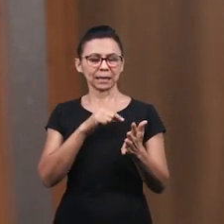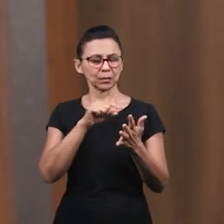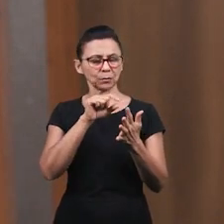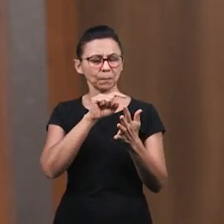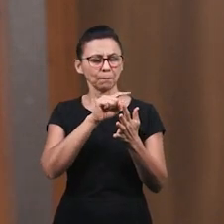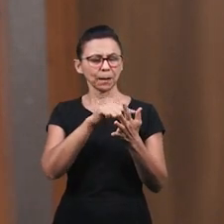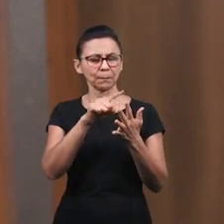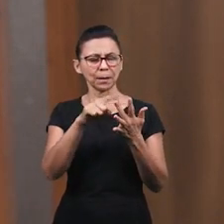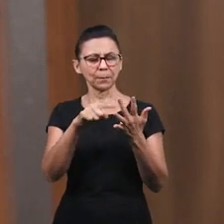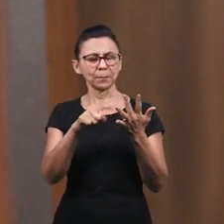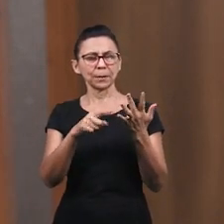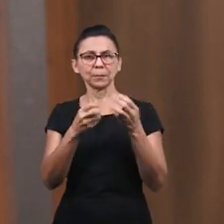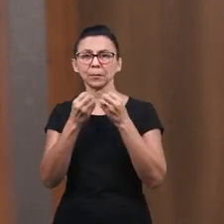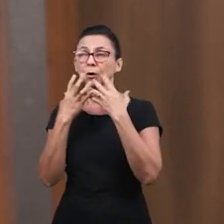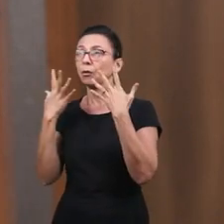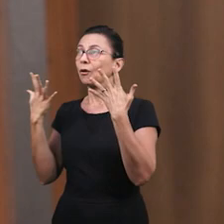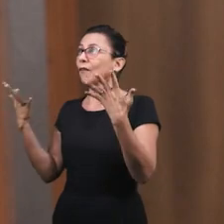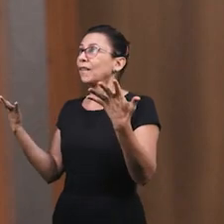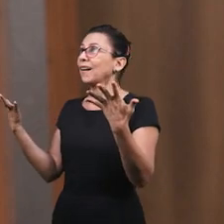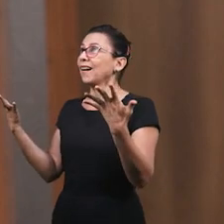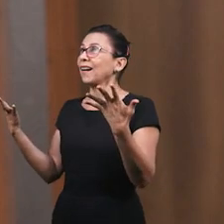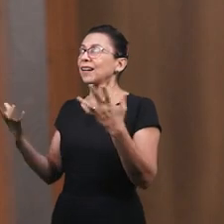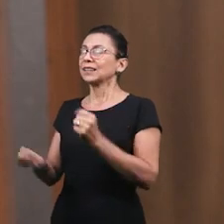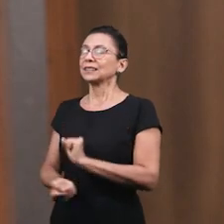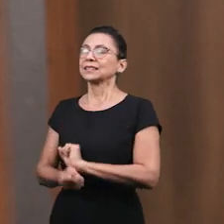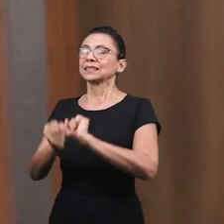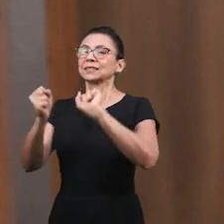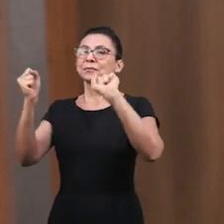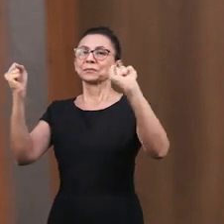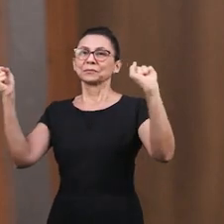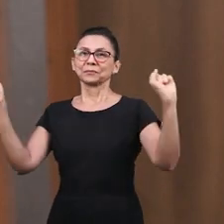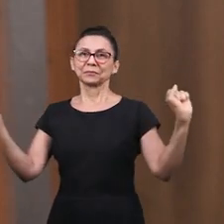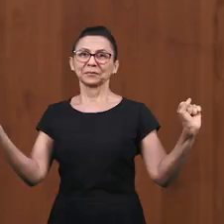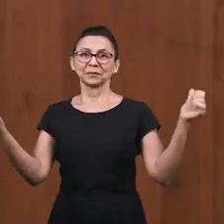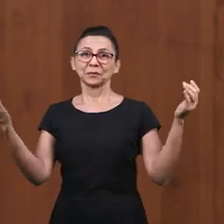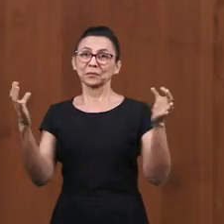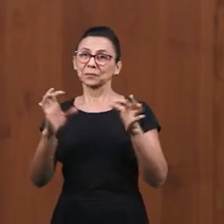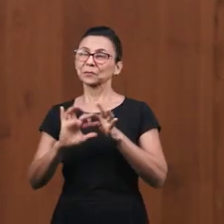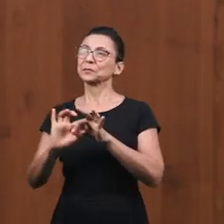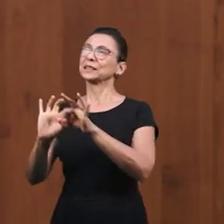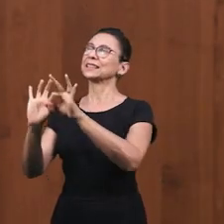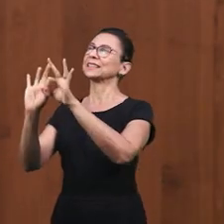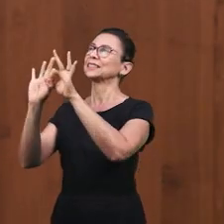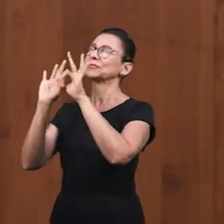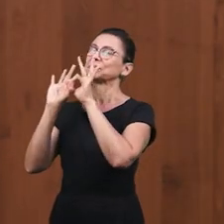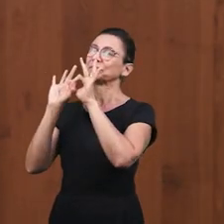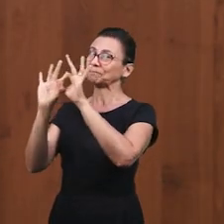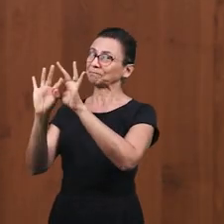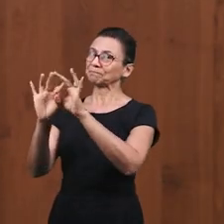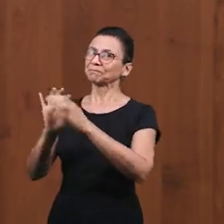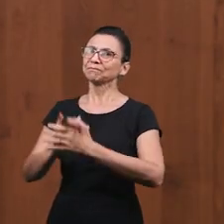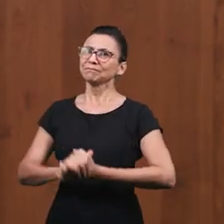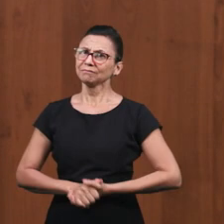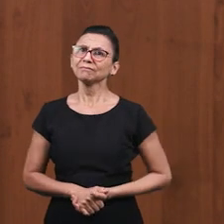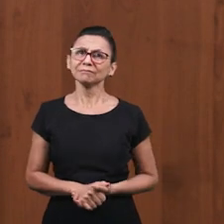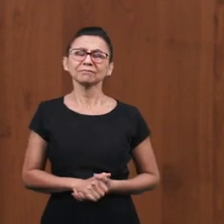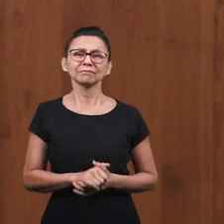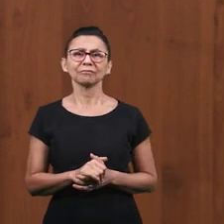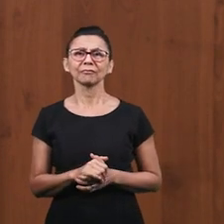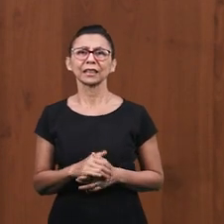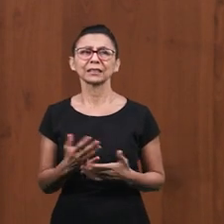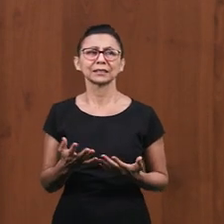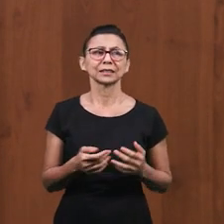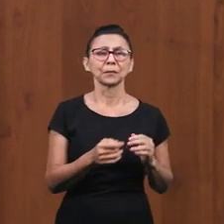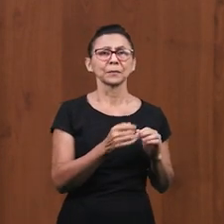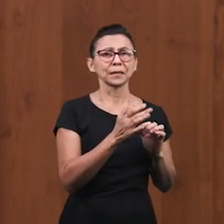corazón es liberto y nosotros podemos tener comunión con el Señor. Zaqueo dijo a Jesús que daría la mitad